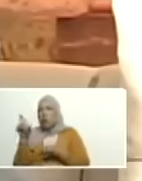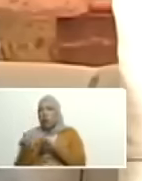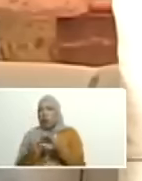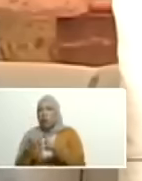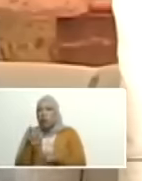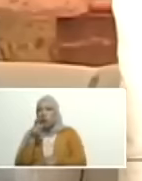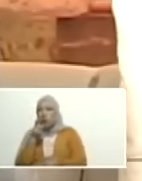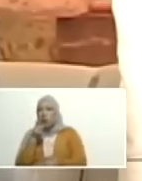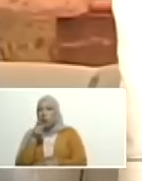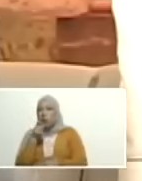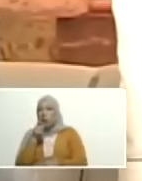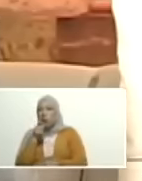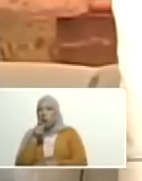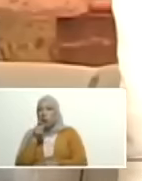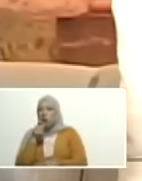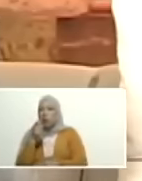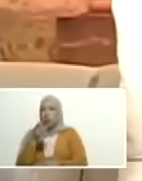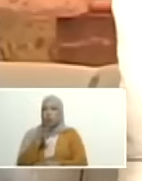Una aventura